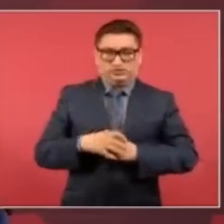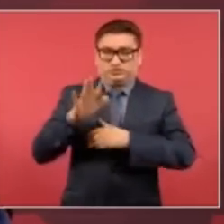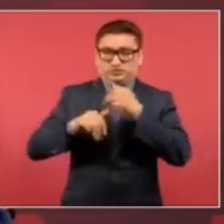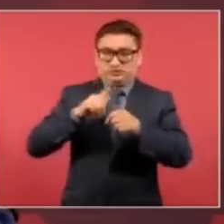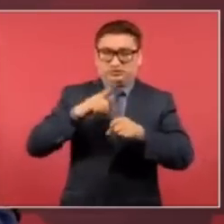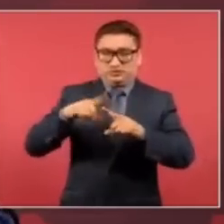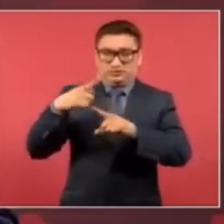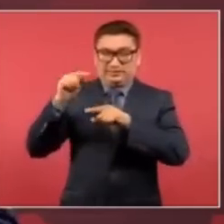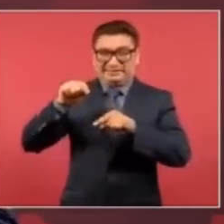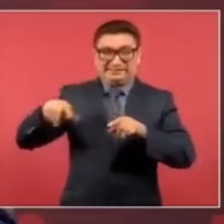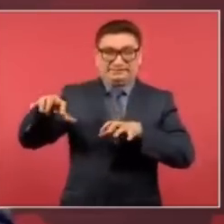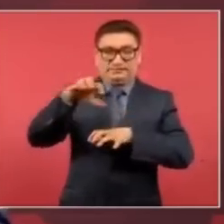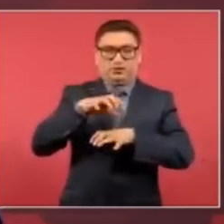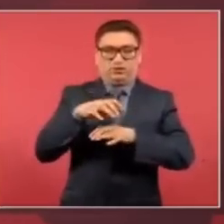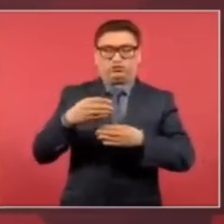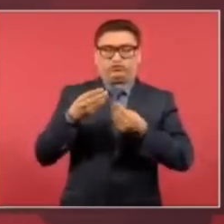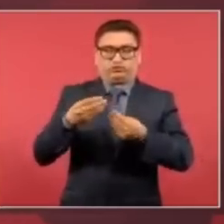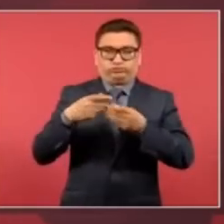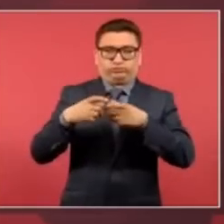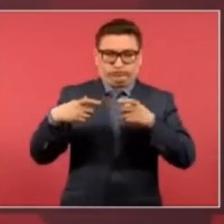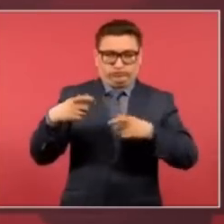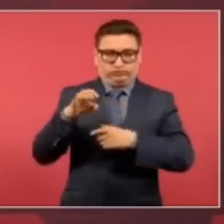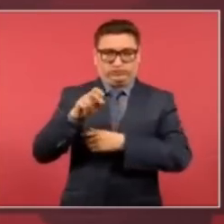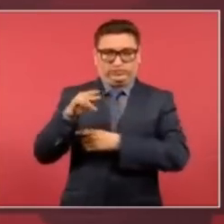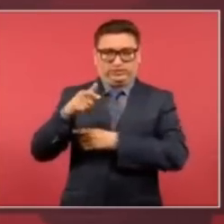porque había un auge del enequén.